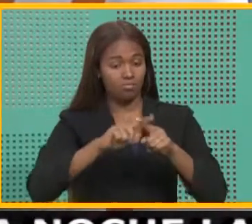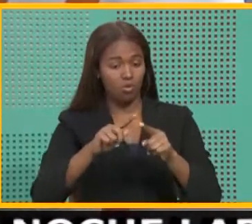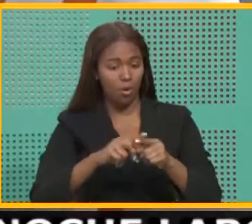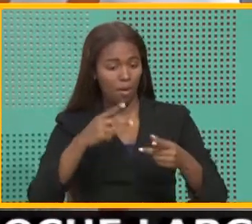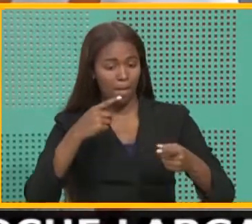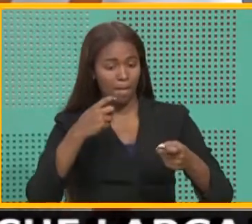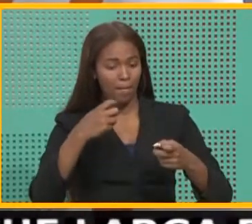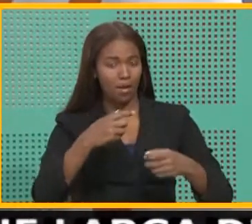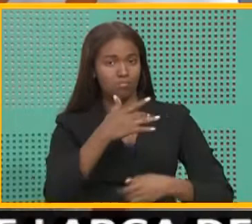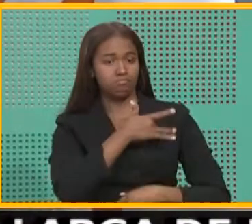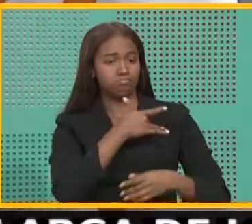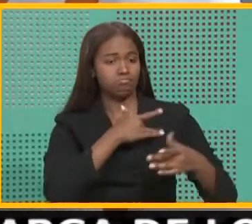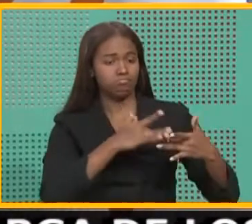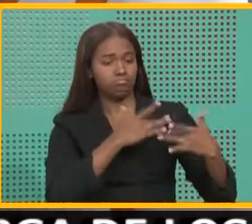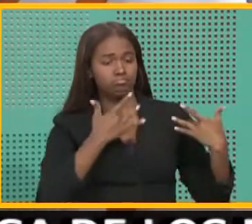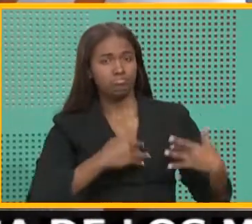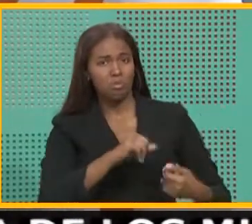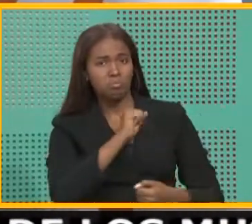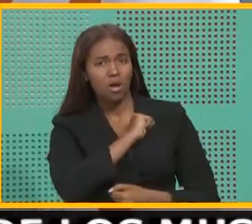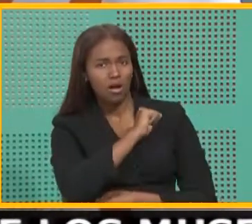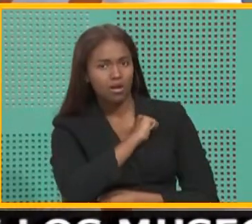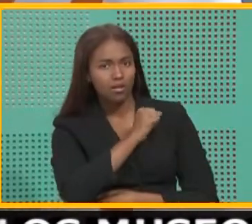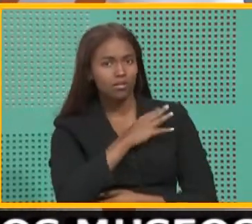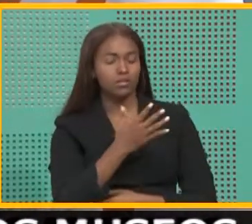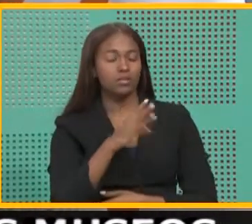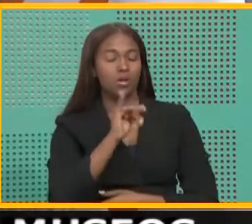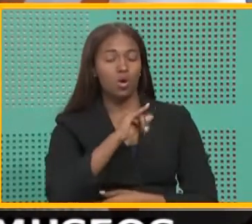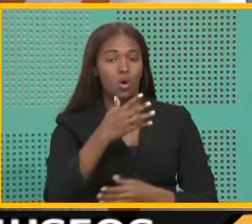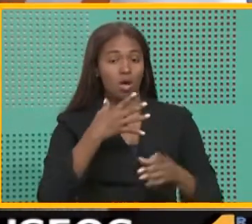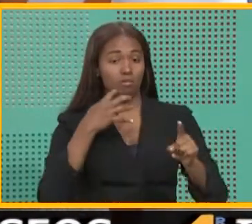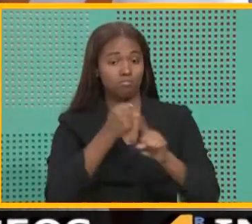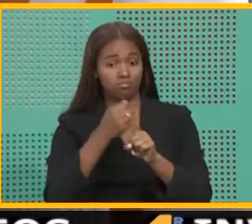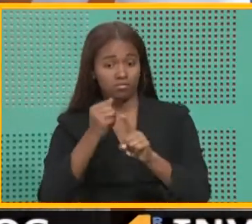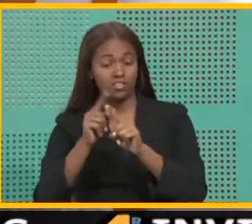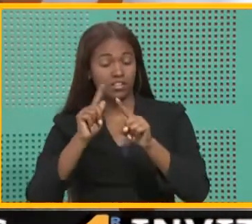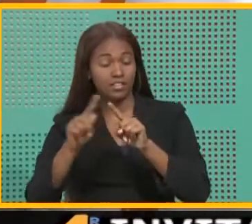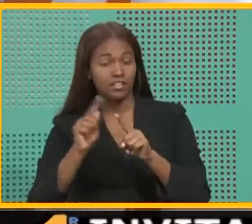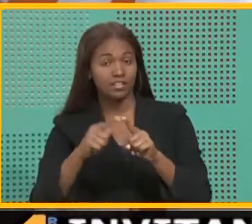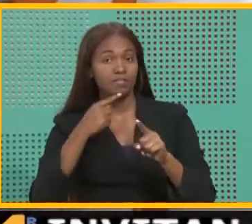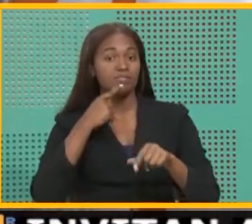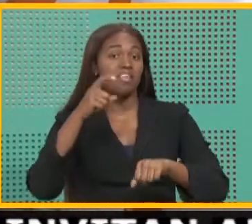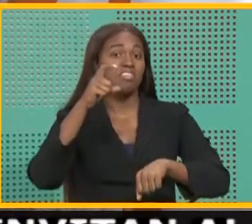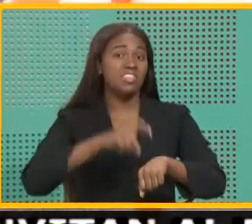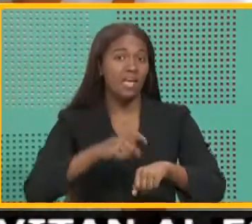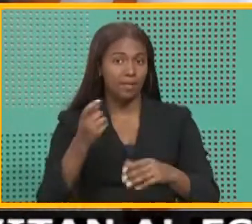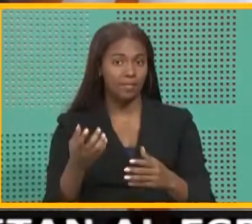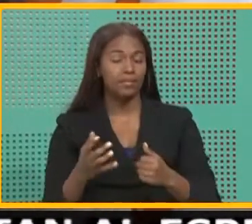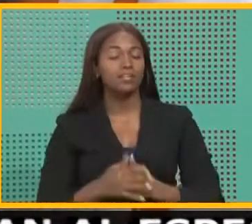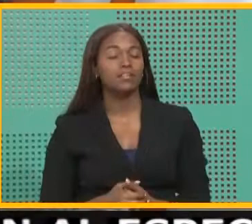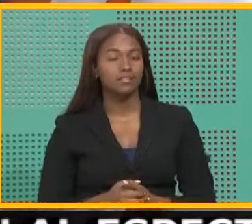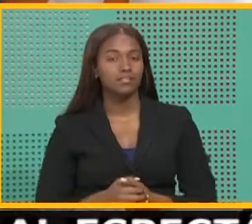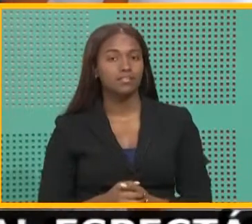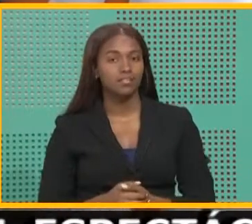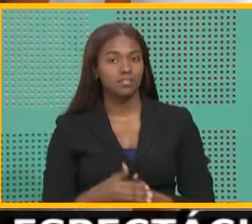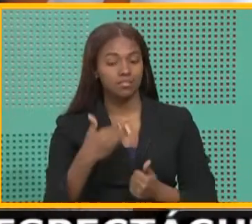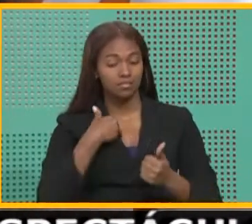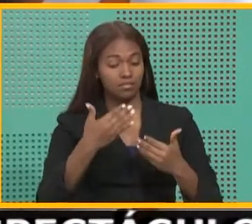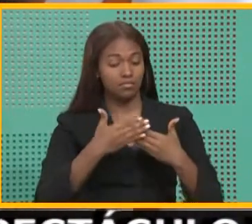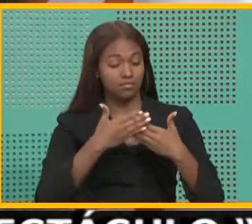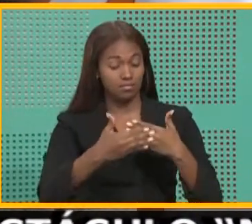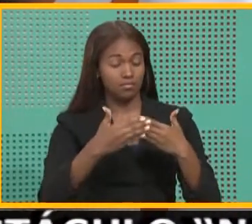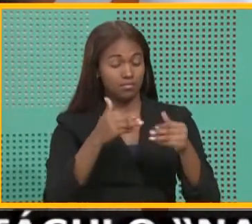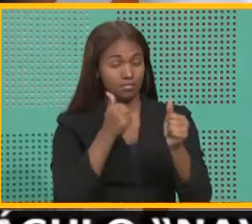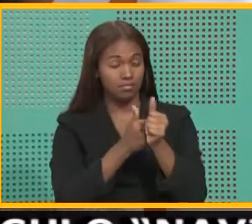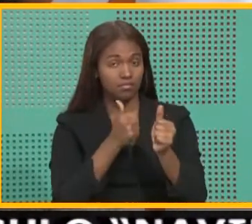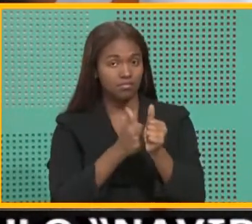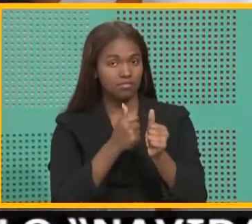infarto, accidentes cerebrovasculares, el tiempo es vital. Exacto. Un paciente después de un infarto